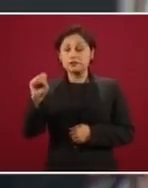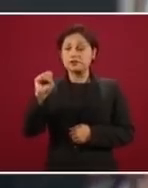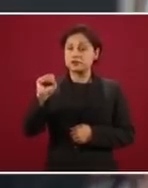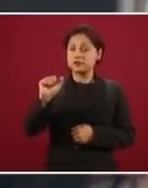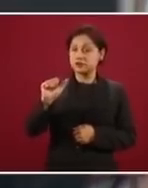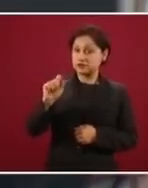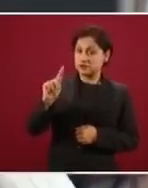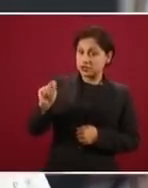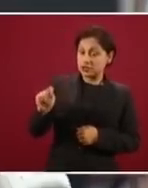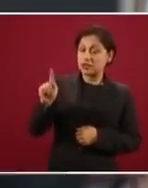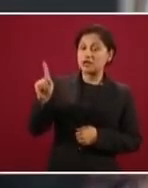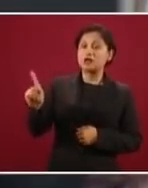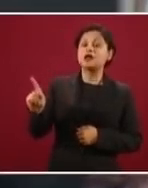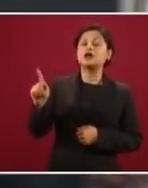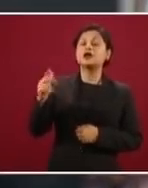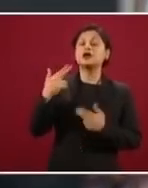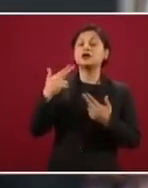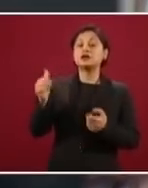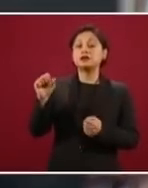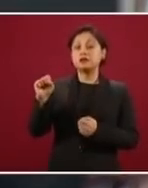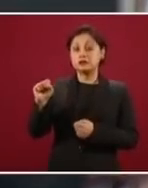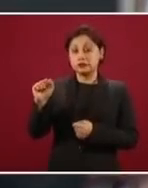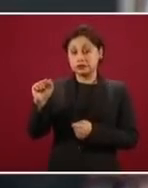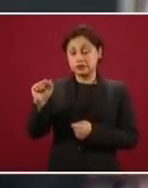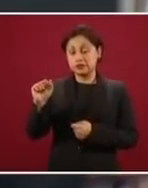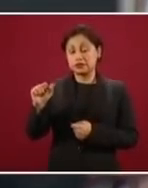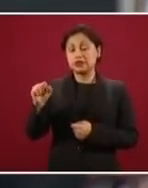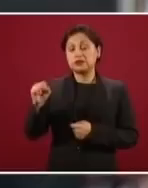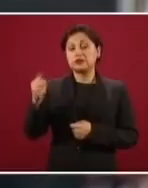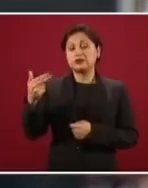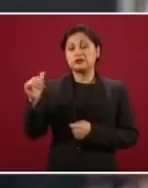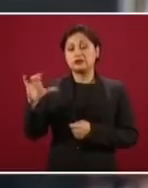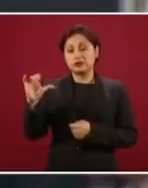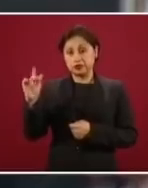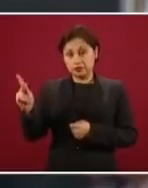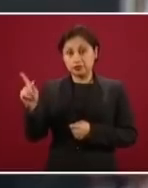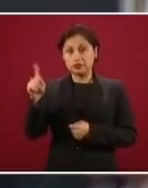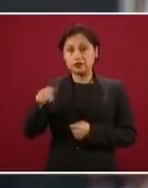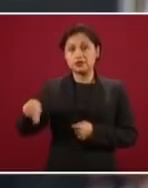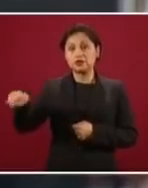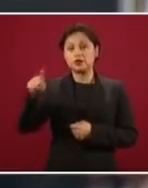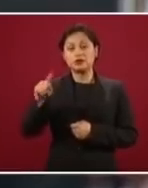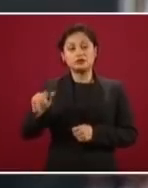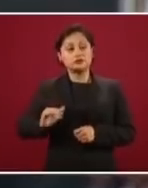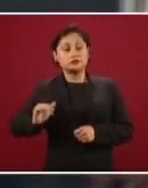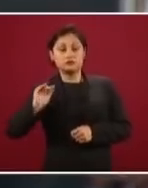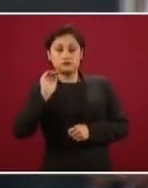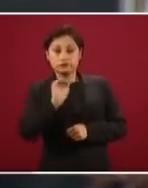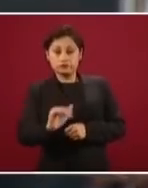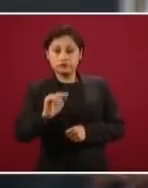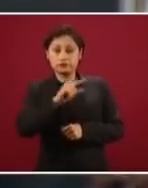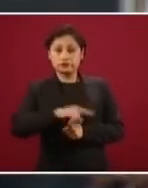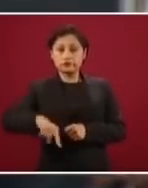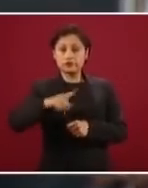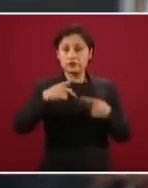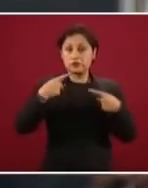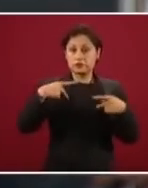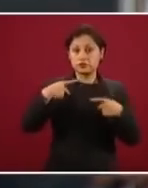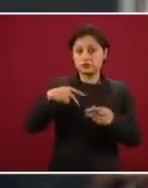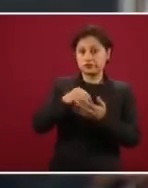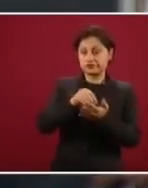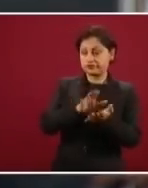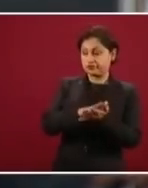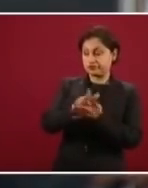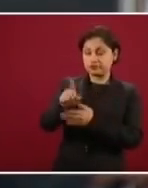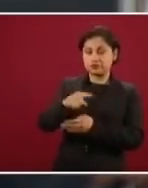han acercado a los disidentes no a los auténticos y los auténticos no les han ratificado su toma de nota en el caso de los